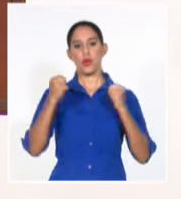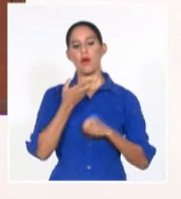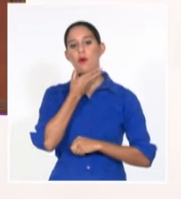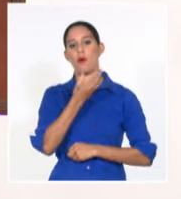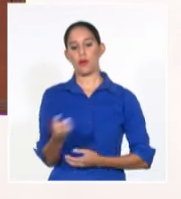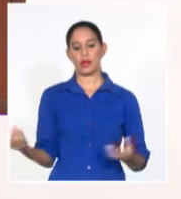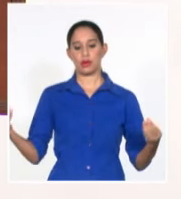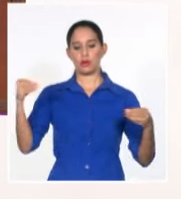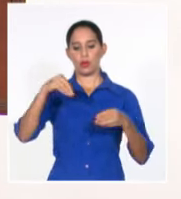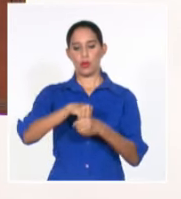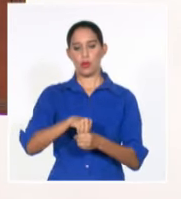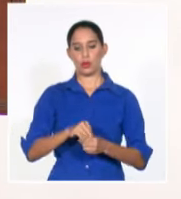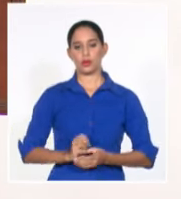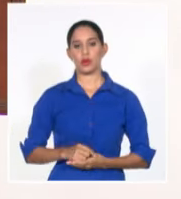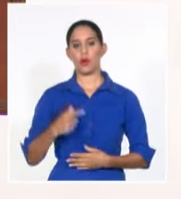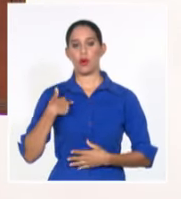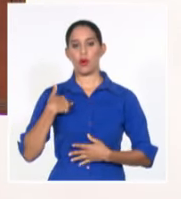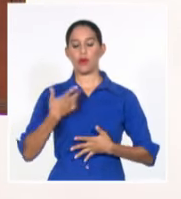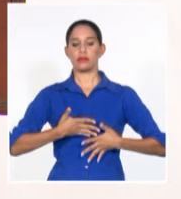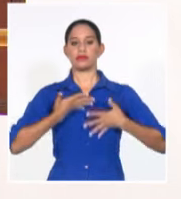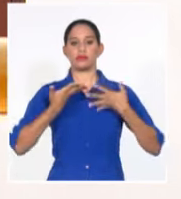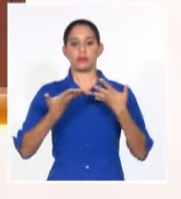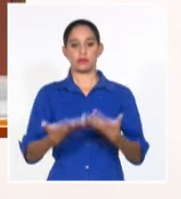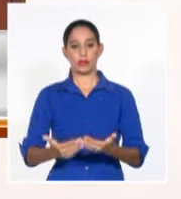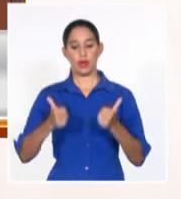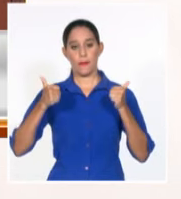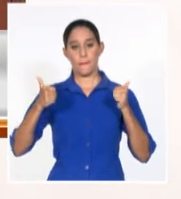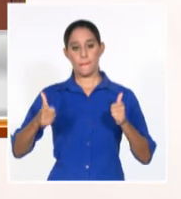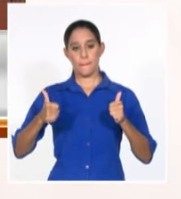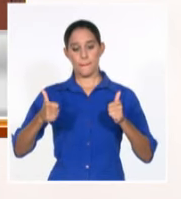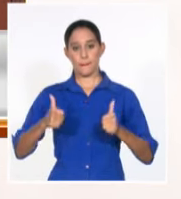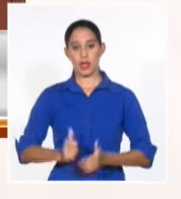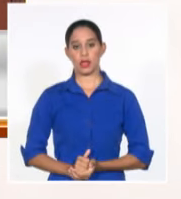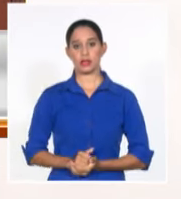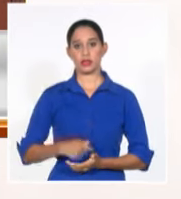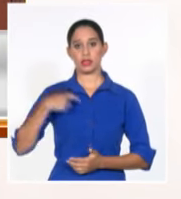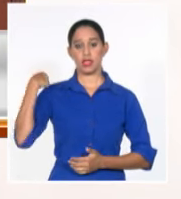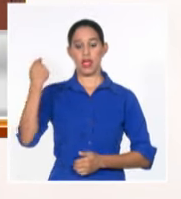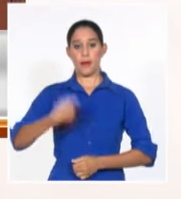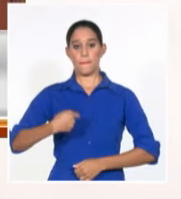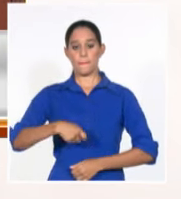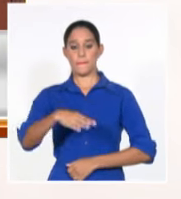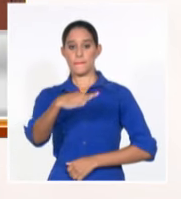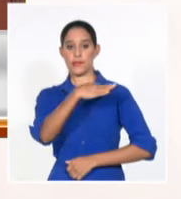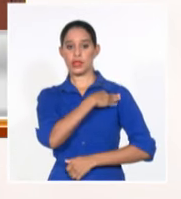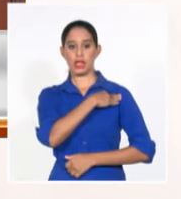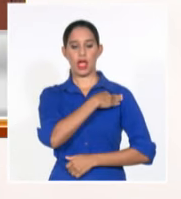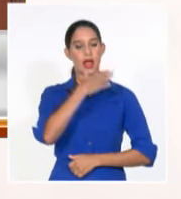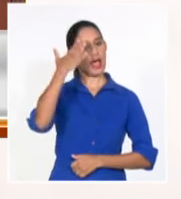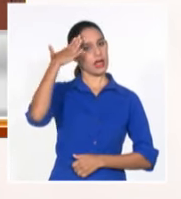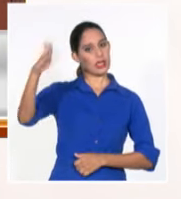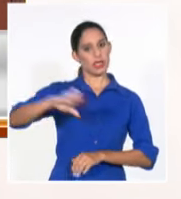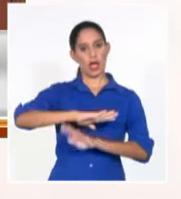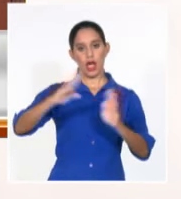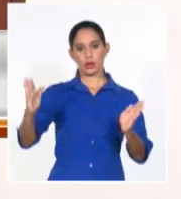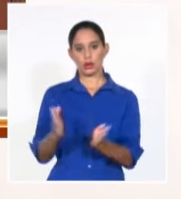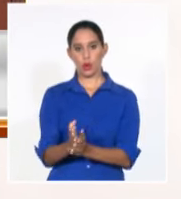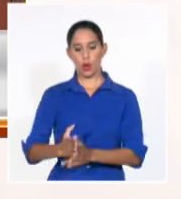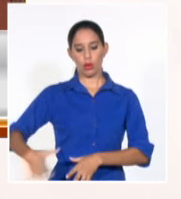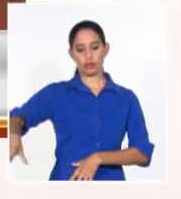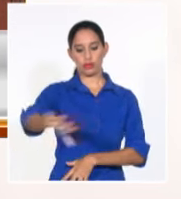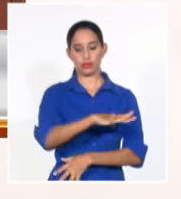Hoy, vistiendo con honor este uniforme y en mi condición de fiscal militar, quiero agradecer al claustro de profesores,